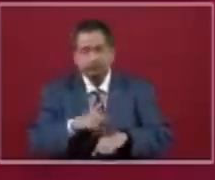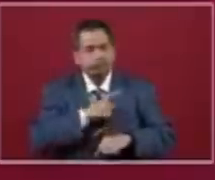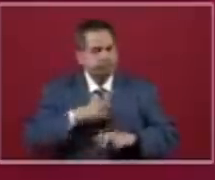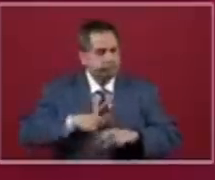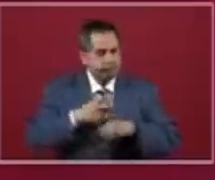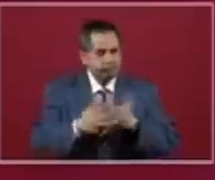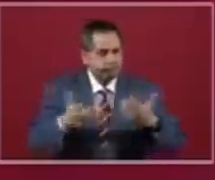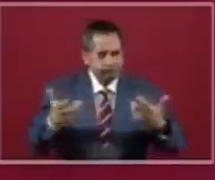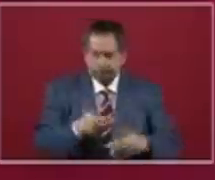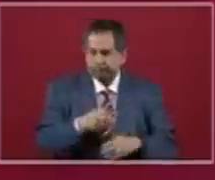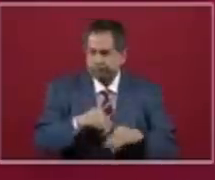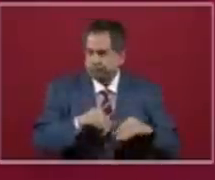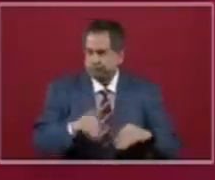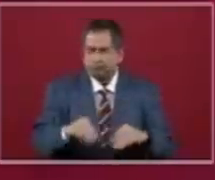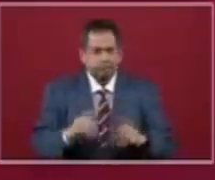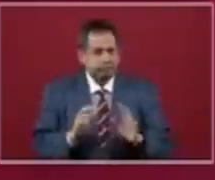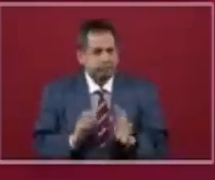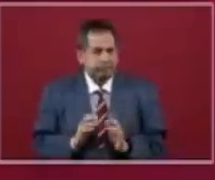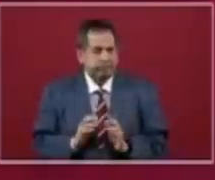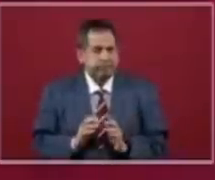actúe